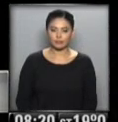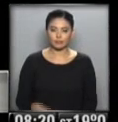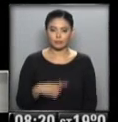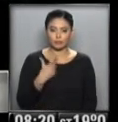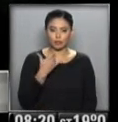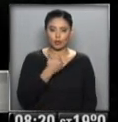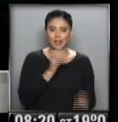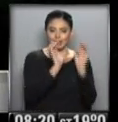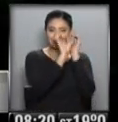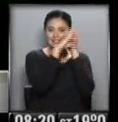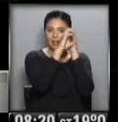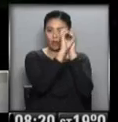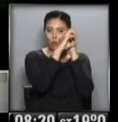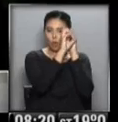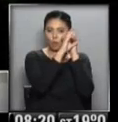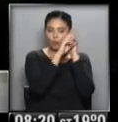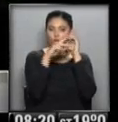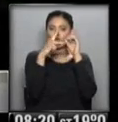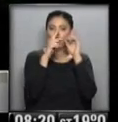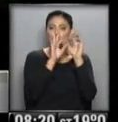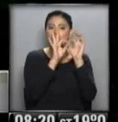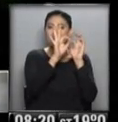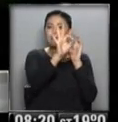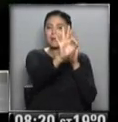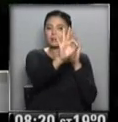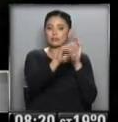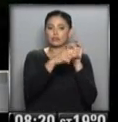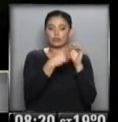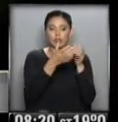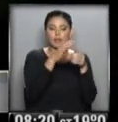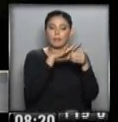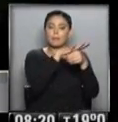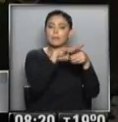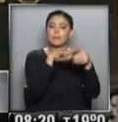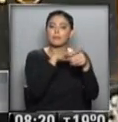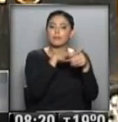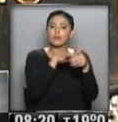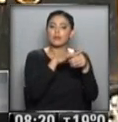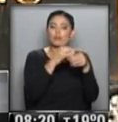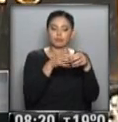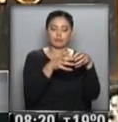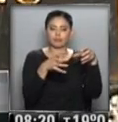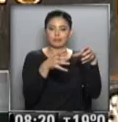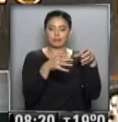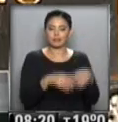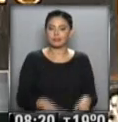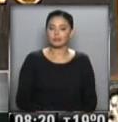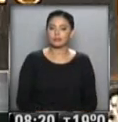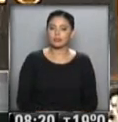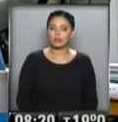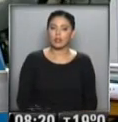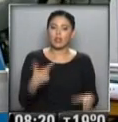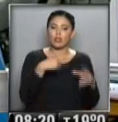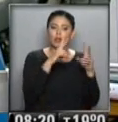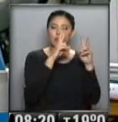Poseemos un telescopio reflector de 2 metros 15 de diámetro. Su espejo primario tiene esas dimensiones. Está